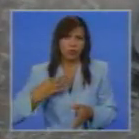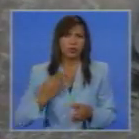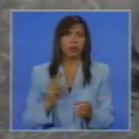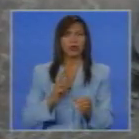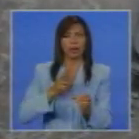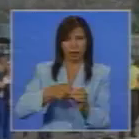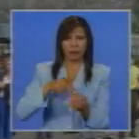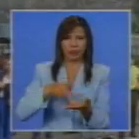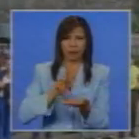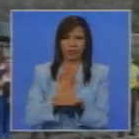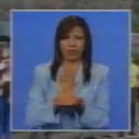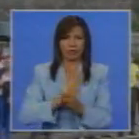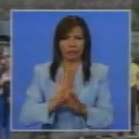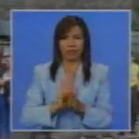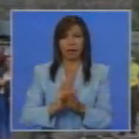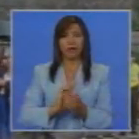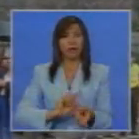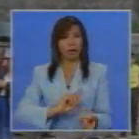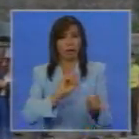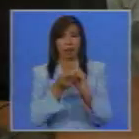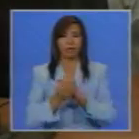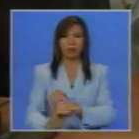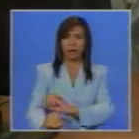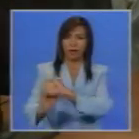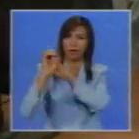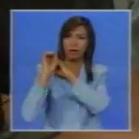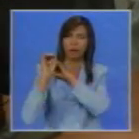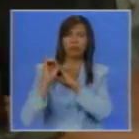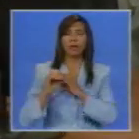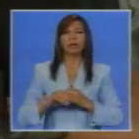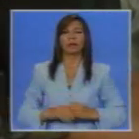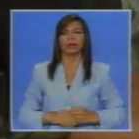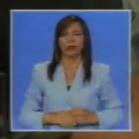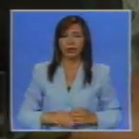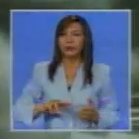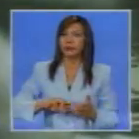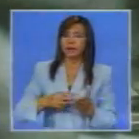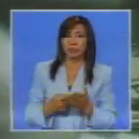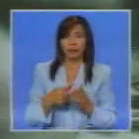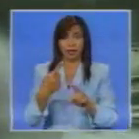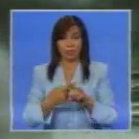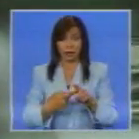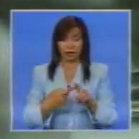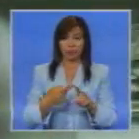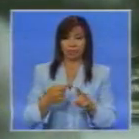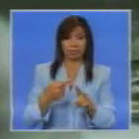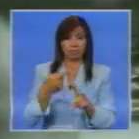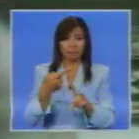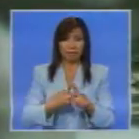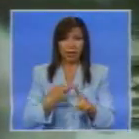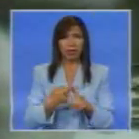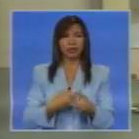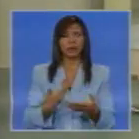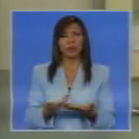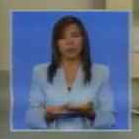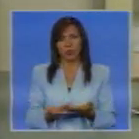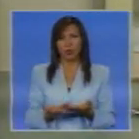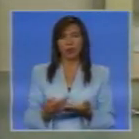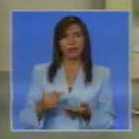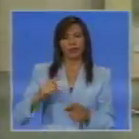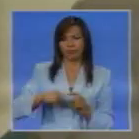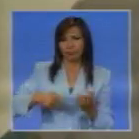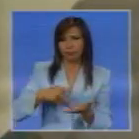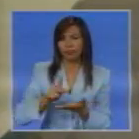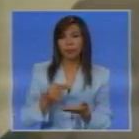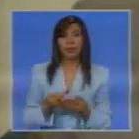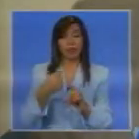de cambiar por una afiliación obligatoria implicaría que ciertos meses exista mora al IES, pues sus ingresos varían cada